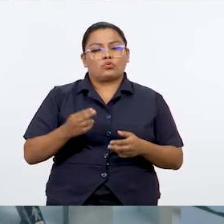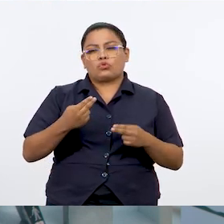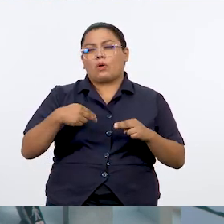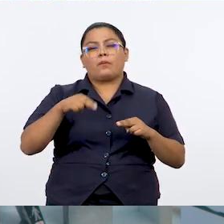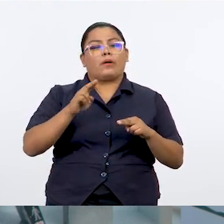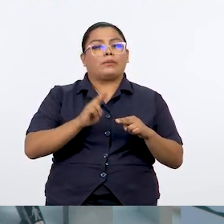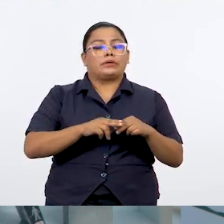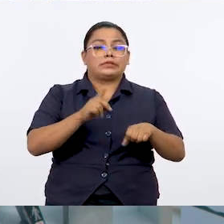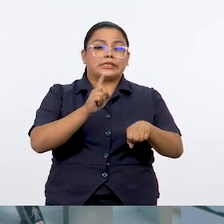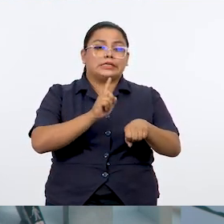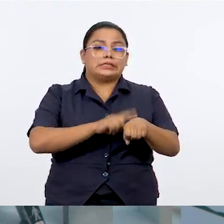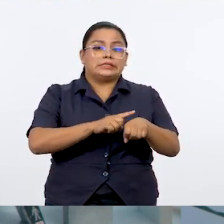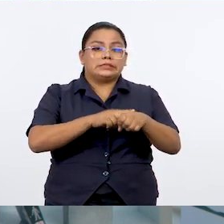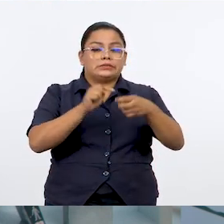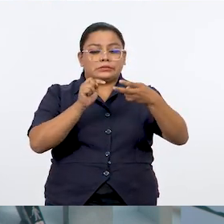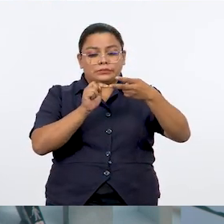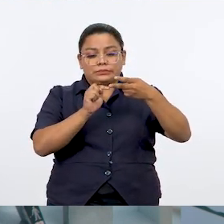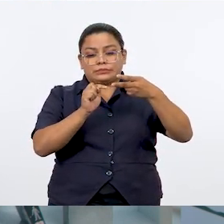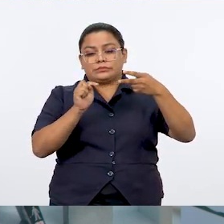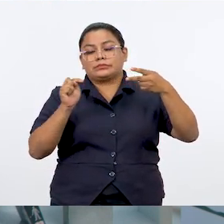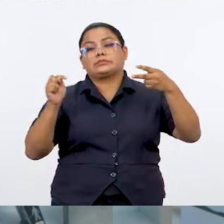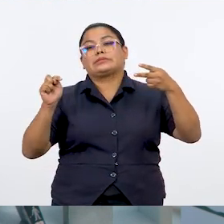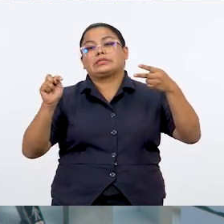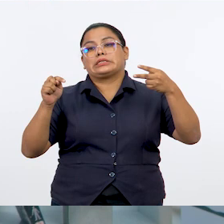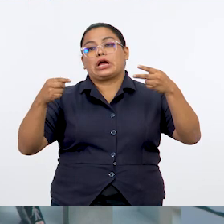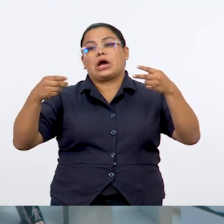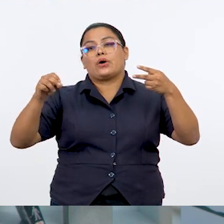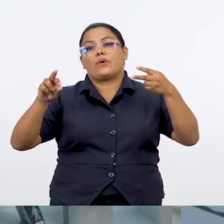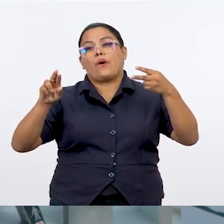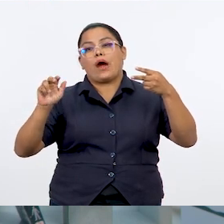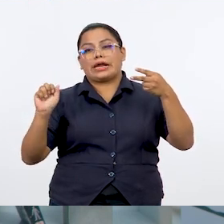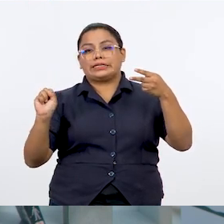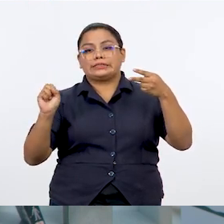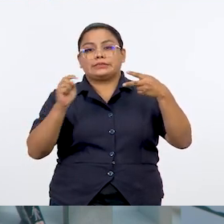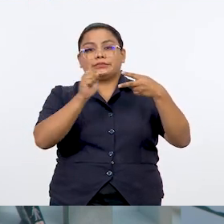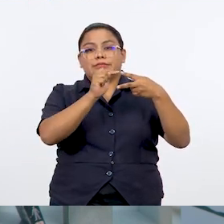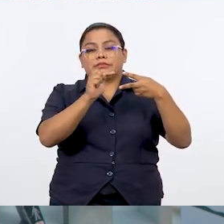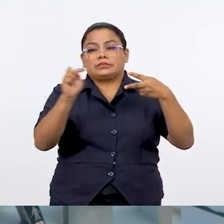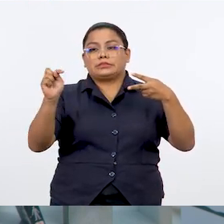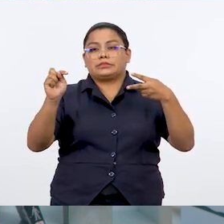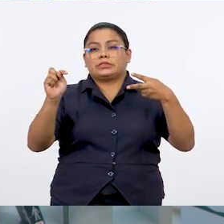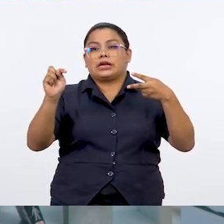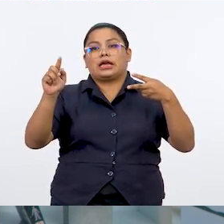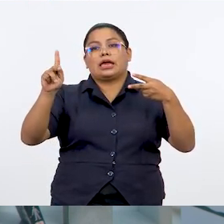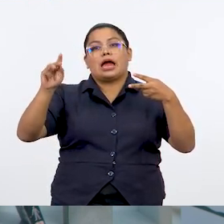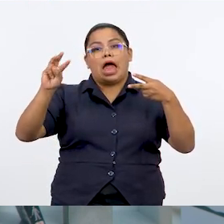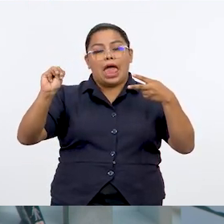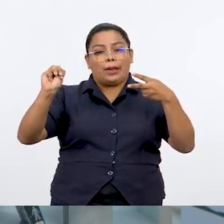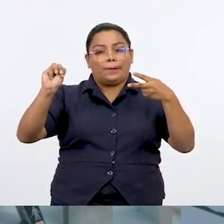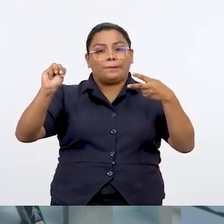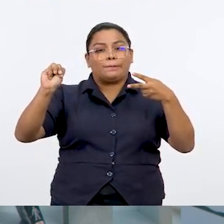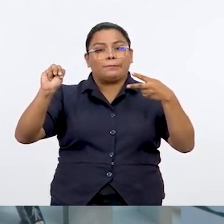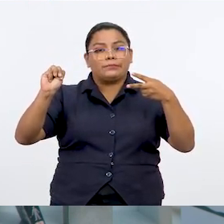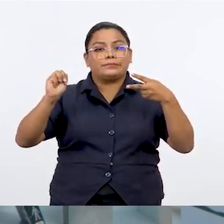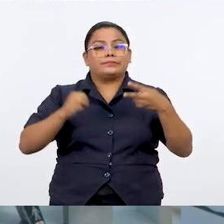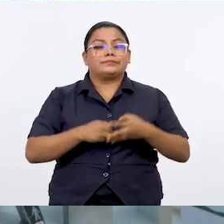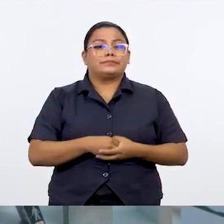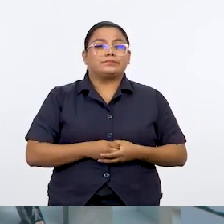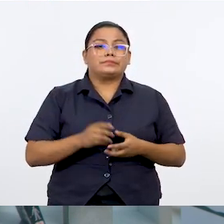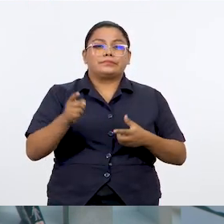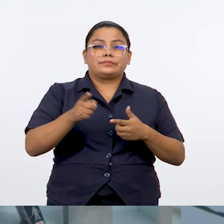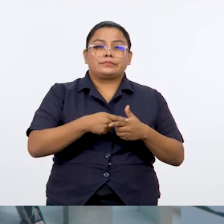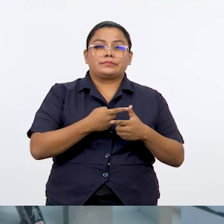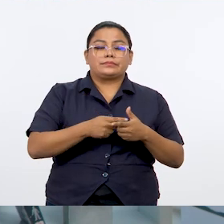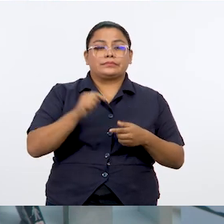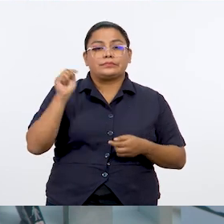Usualmente el tiempo lo colocamos en la recta de abajo y la distancia recorrida en la recta superior. Así